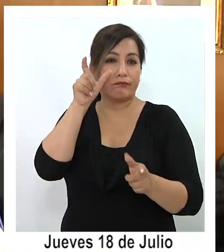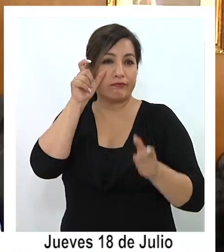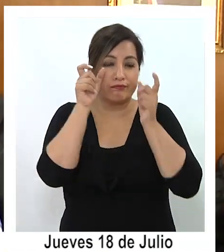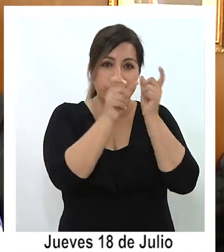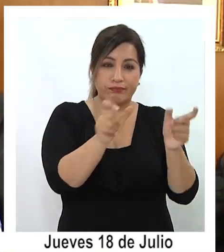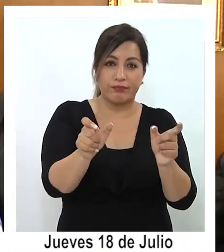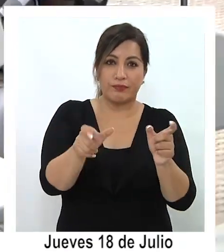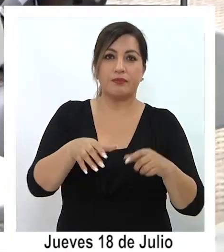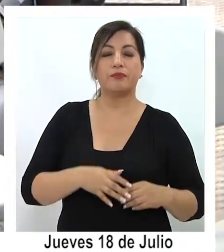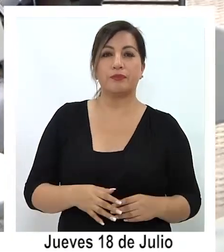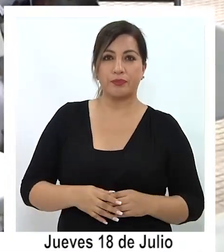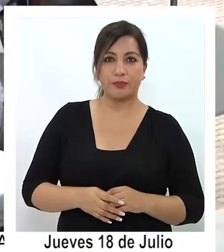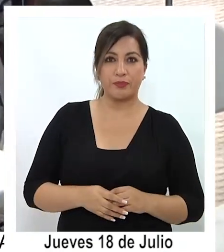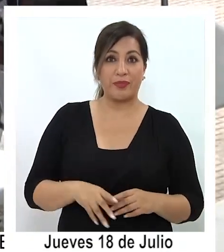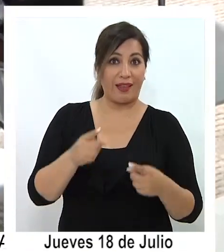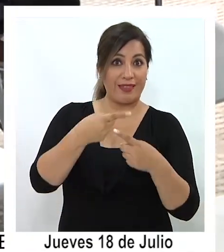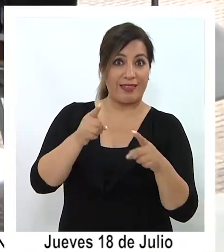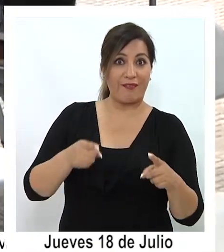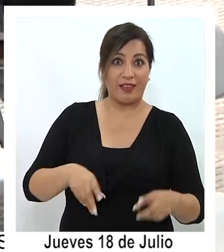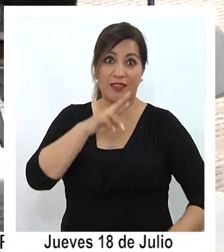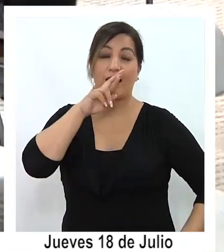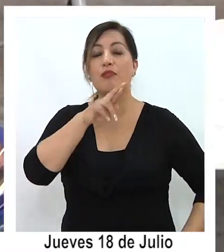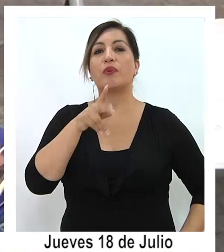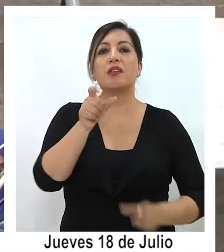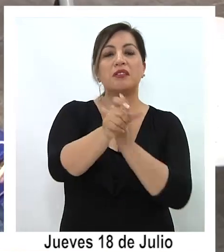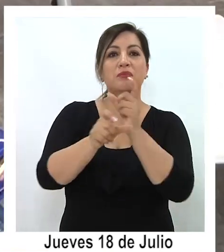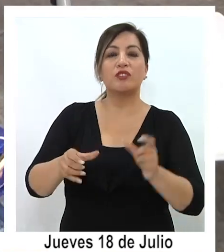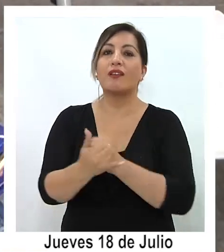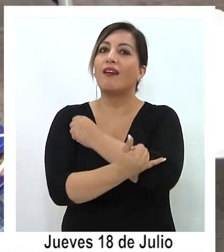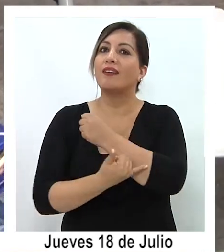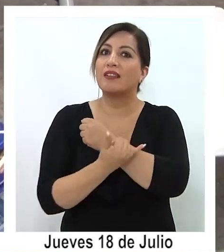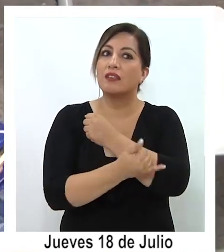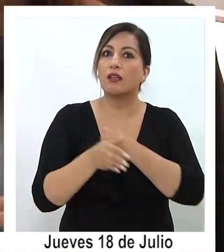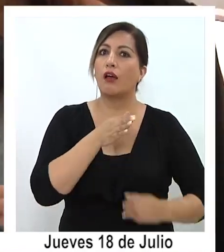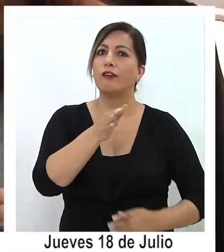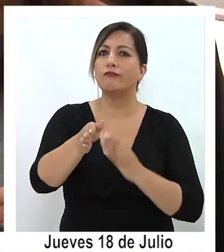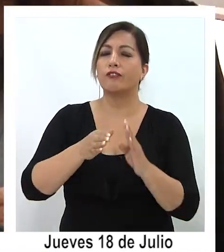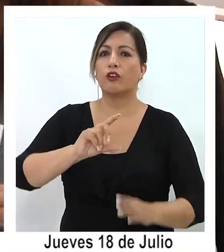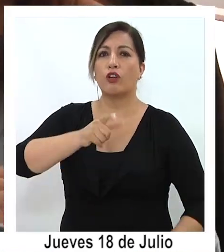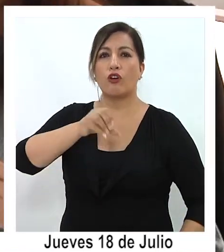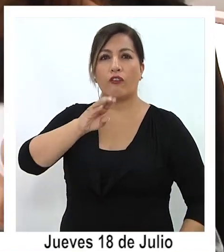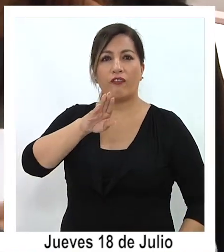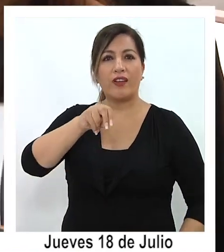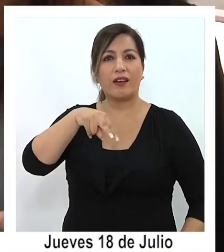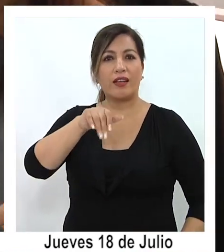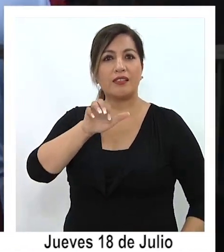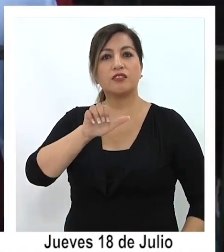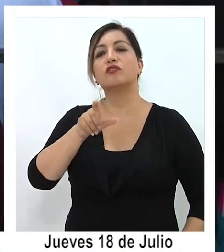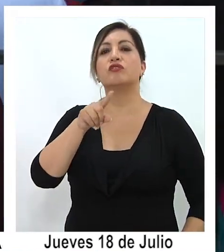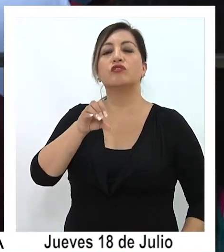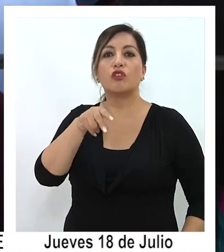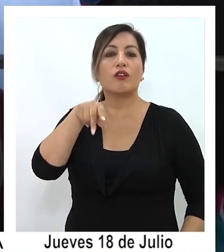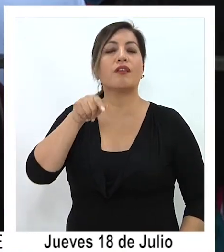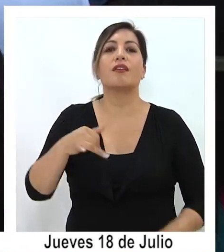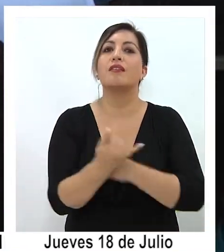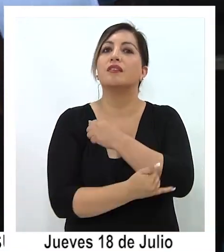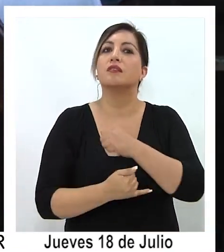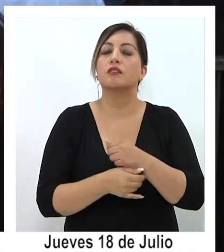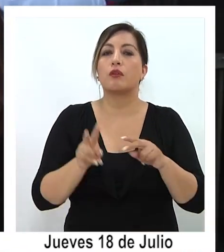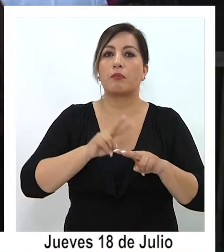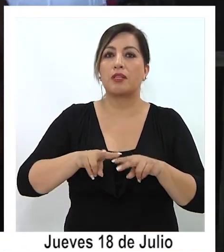estarán en ese carácter. Con distintos resultados, personas extranjeras acuden a Gobernación y Extranjería para regularizar